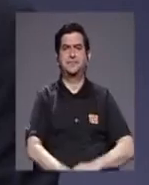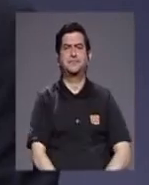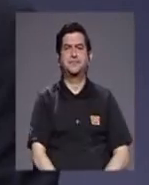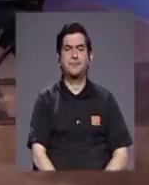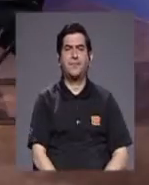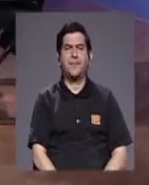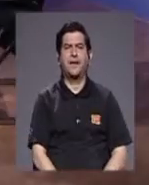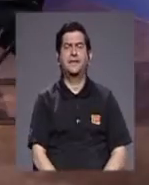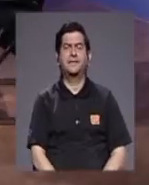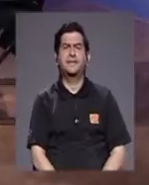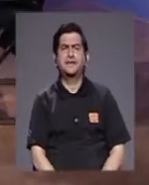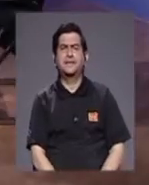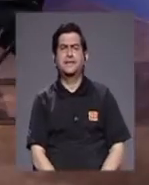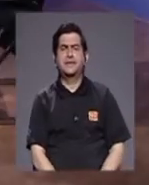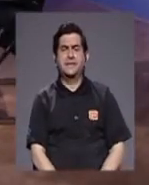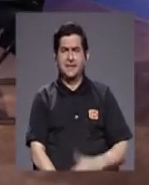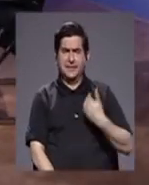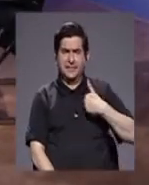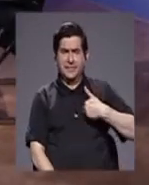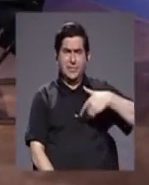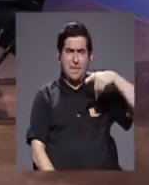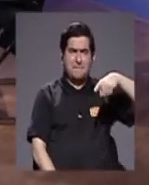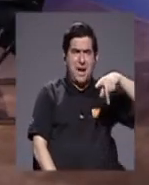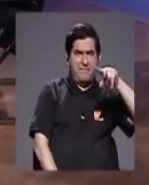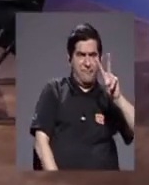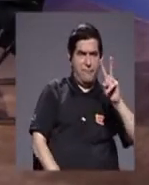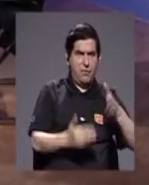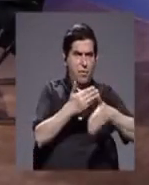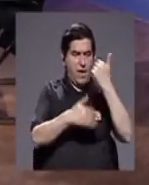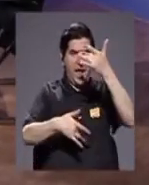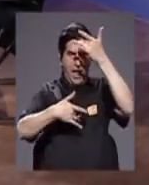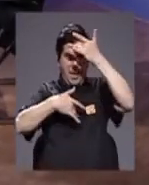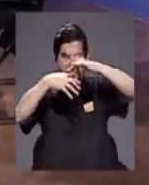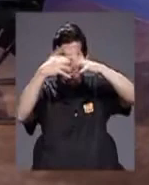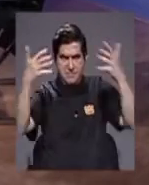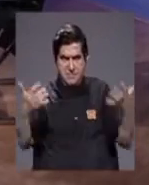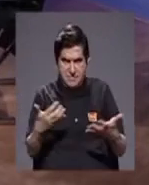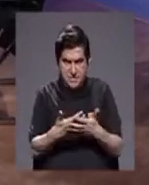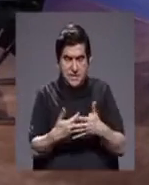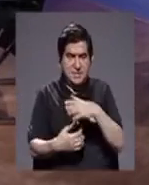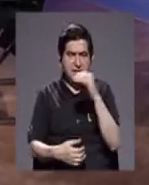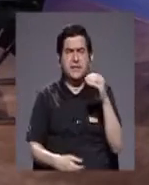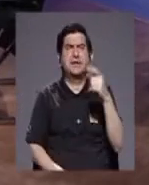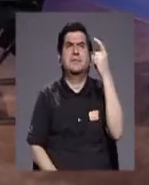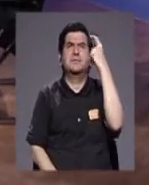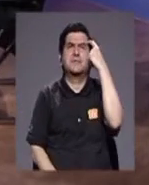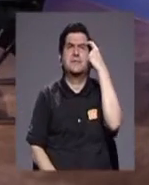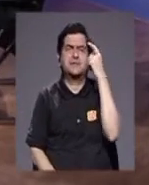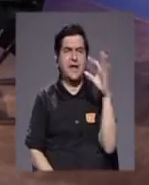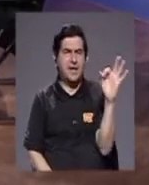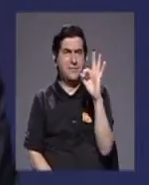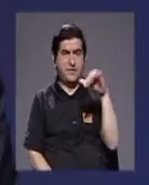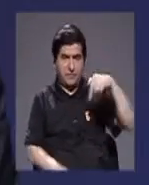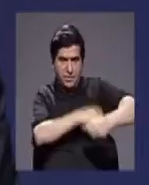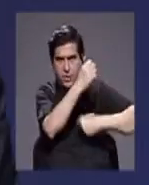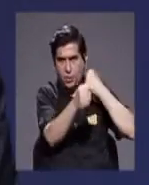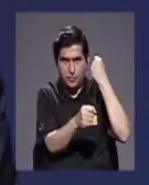Don Pablo, antes de la pandemia, y entonces aterricemos en febrero de este